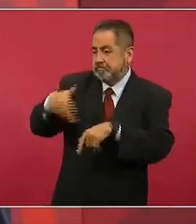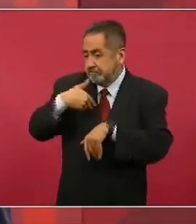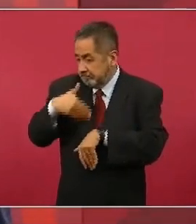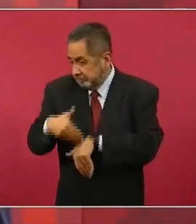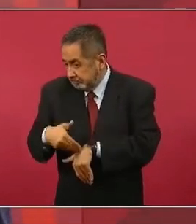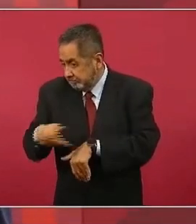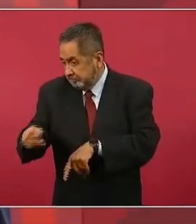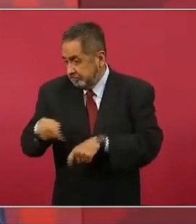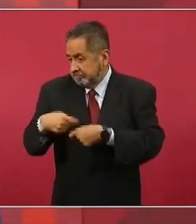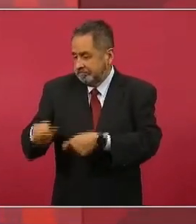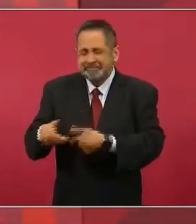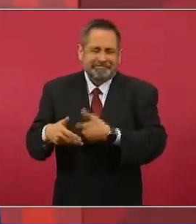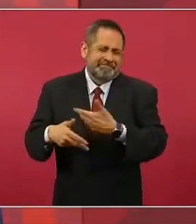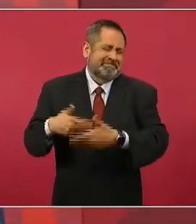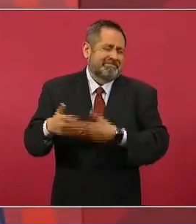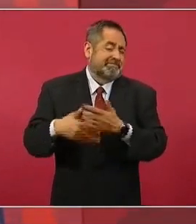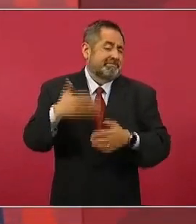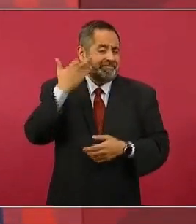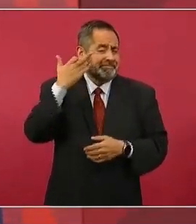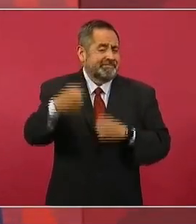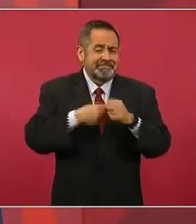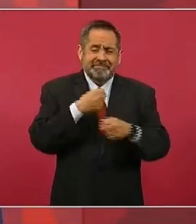que duró muchísimo tiempo.